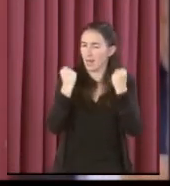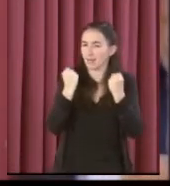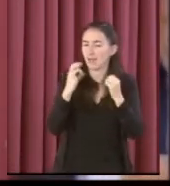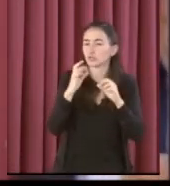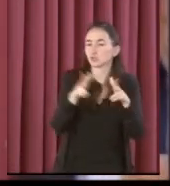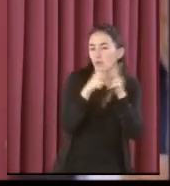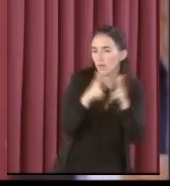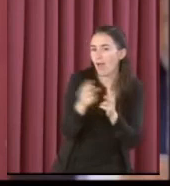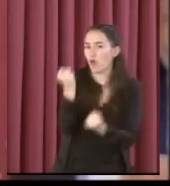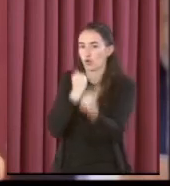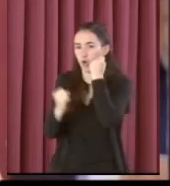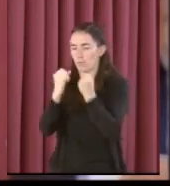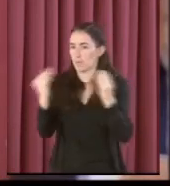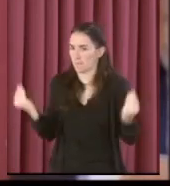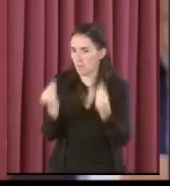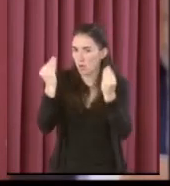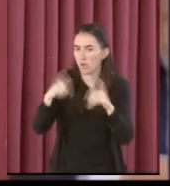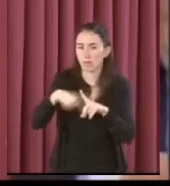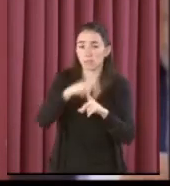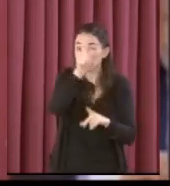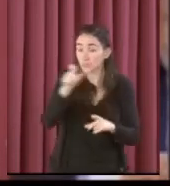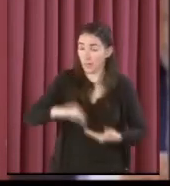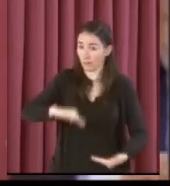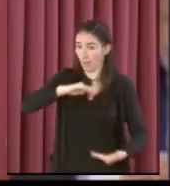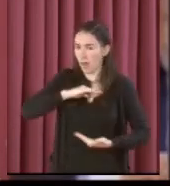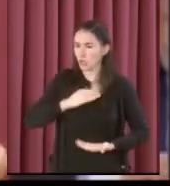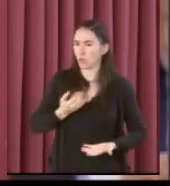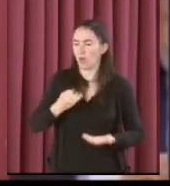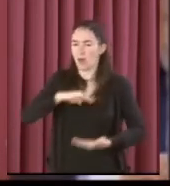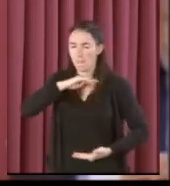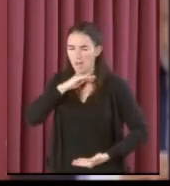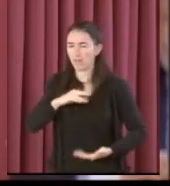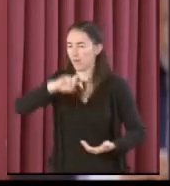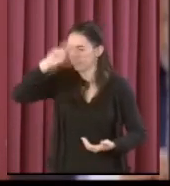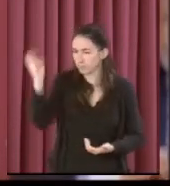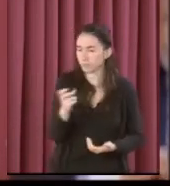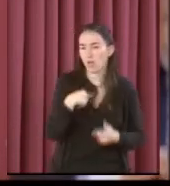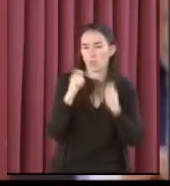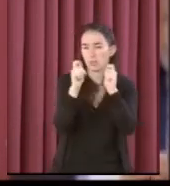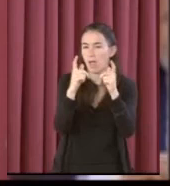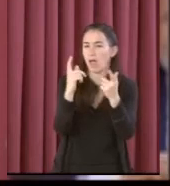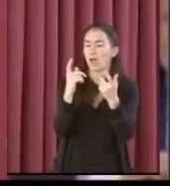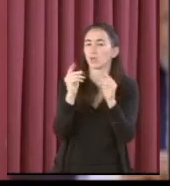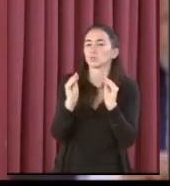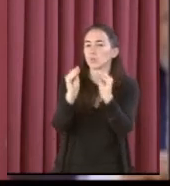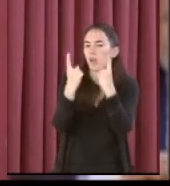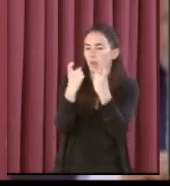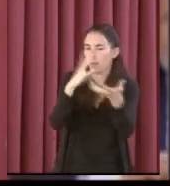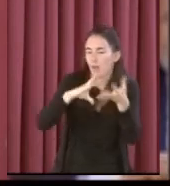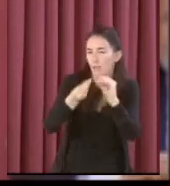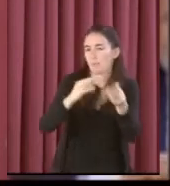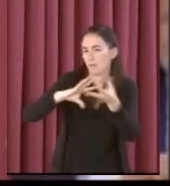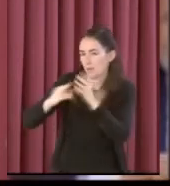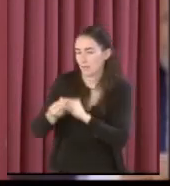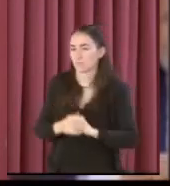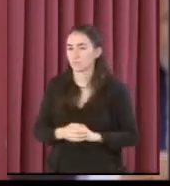y económicas, todo el talento, toda la capacidad que la sociedad atesora y de dar una respuesta que sea colectiva. Estoy